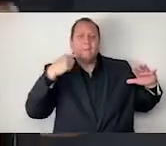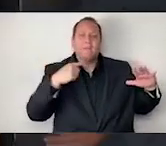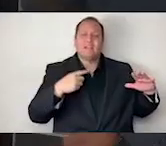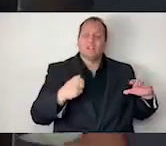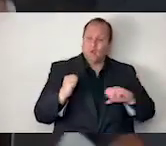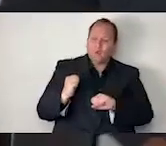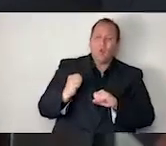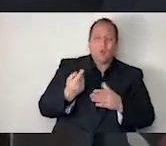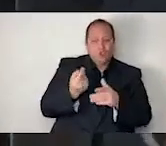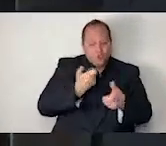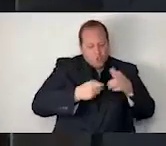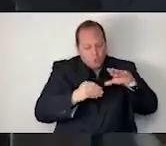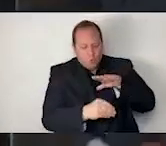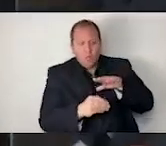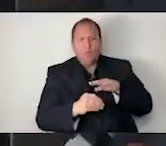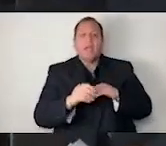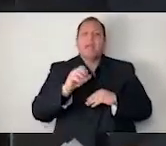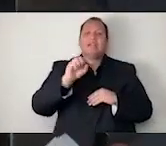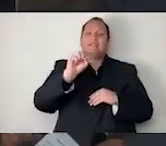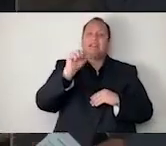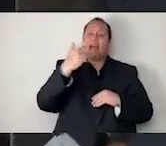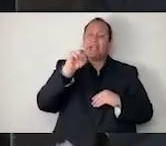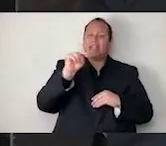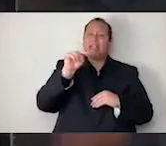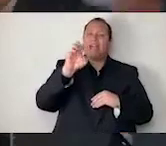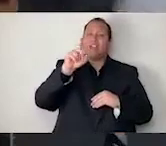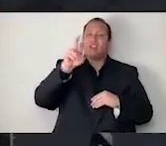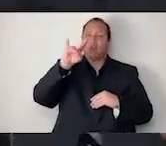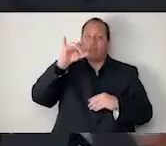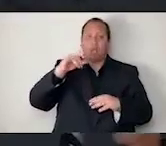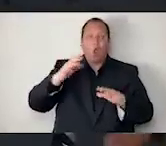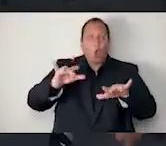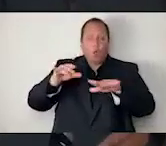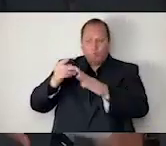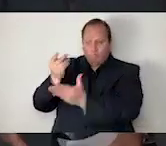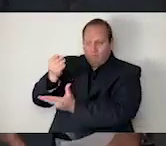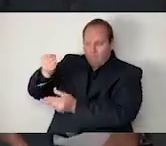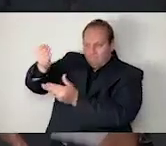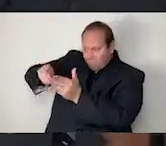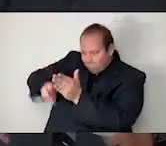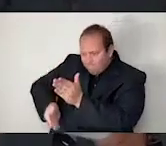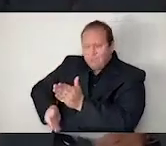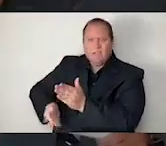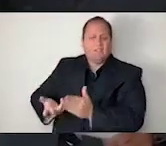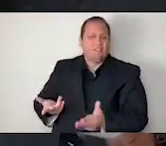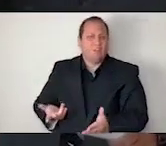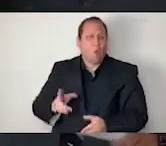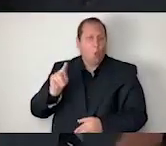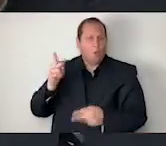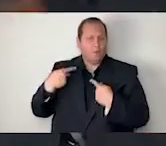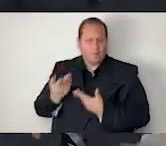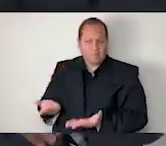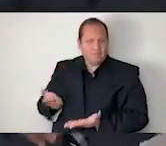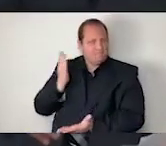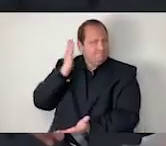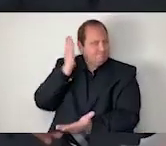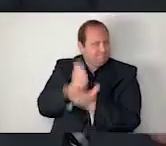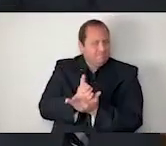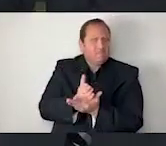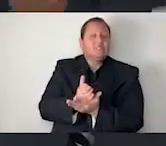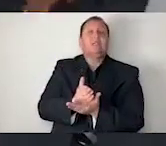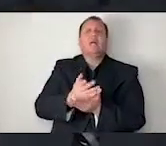placas de interiores de computadoras 80 empleados es decir estamos acudiendo con los empleadores de pocos